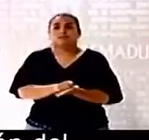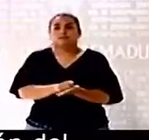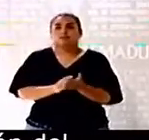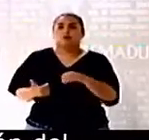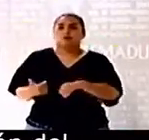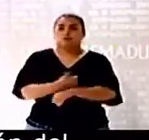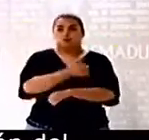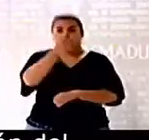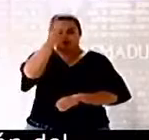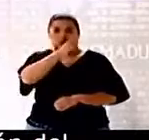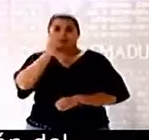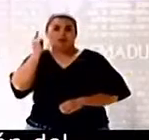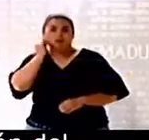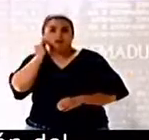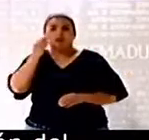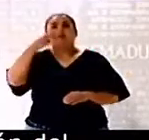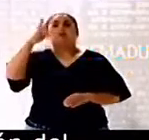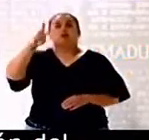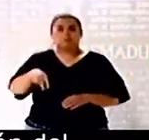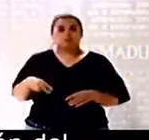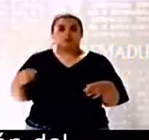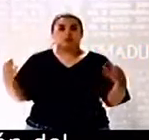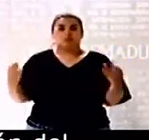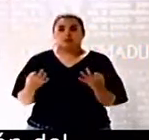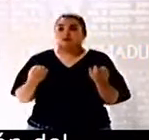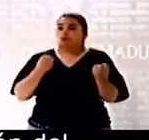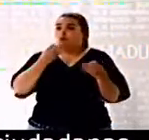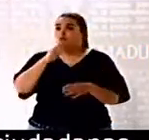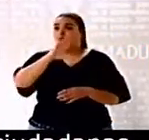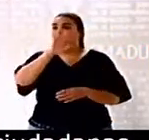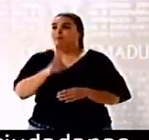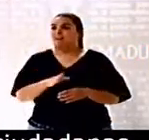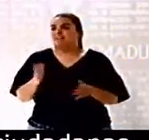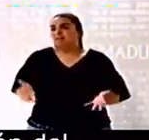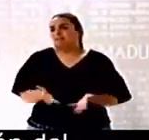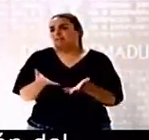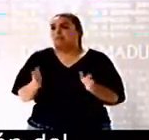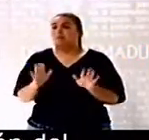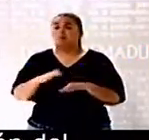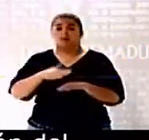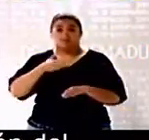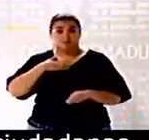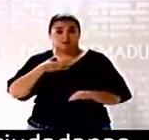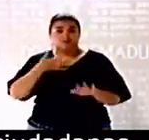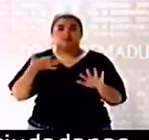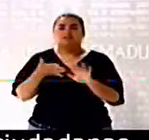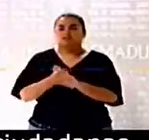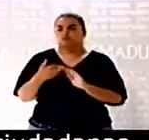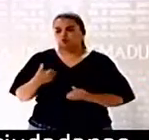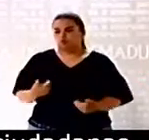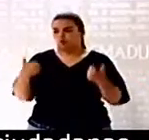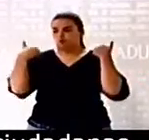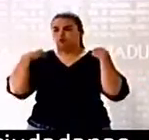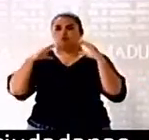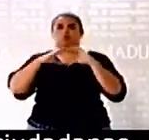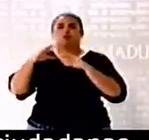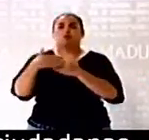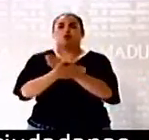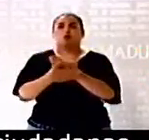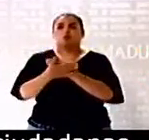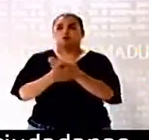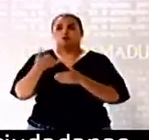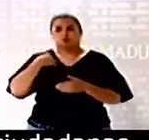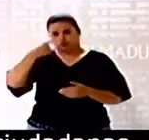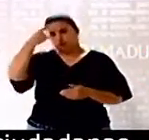ciudadanos y ciudadanas. Este reconocimiento, bueno, puede parecer menor, pero para mí, como responsable de la comunicación del Gobierno, que